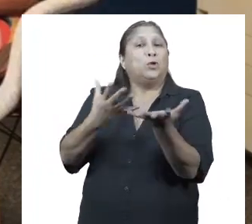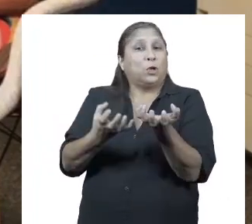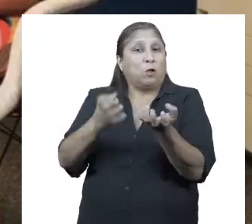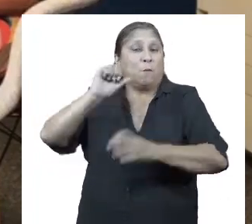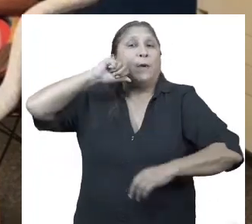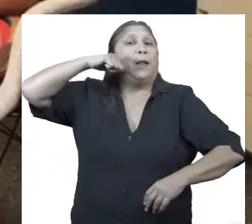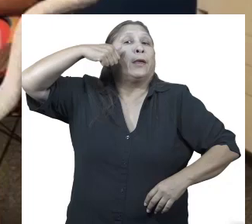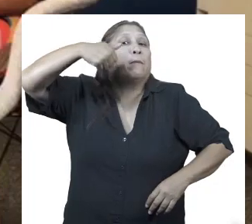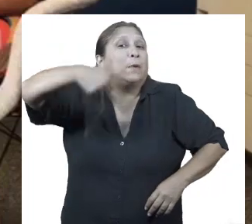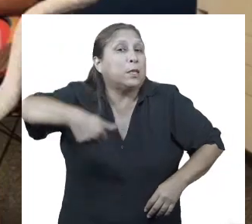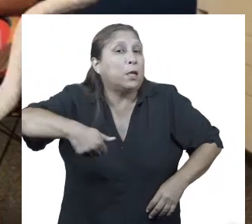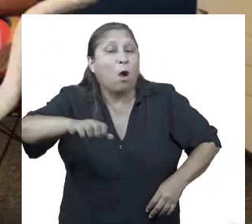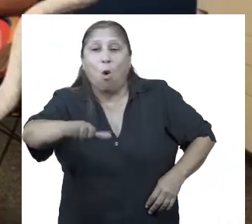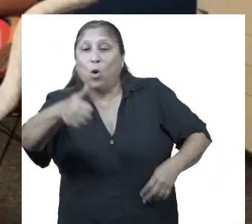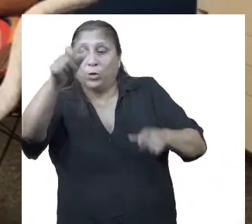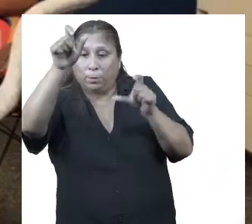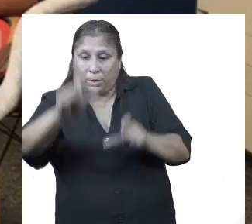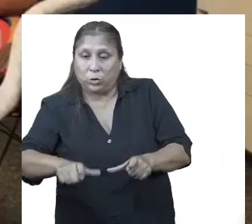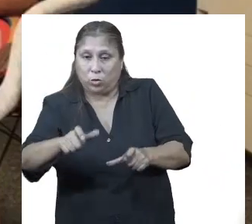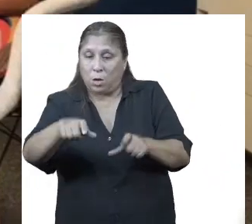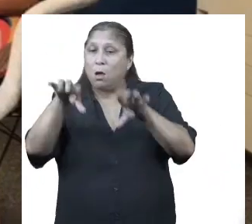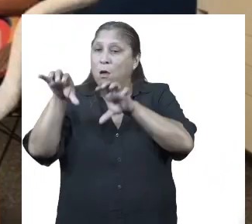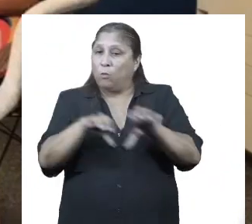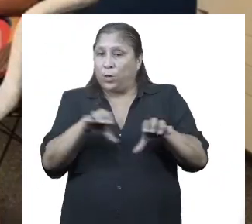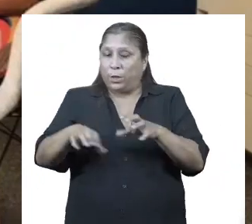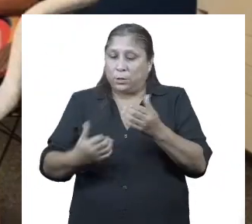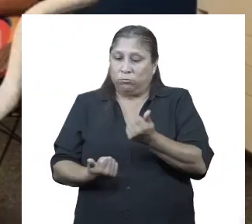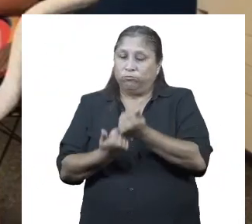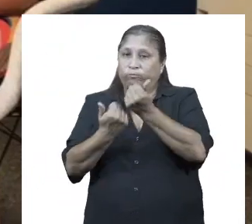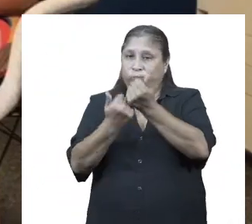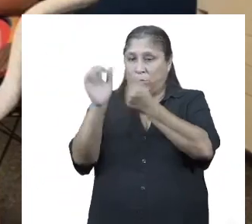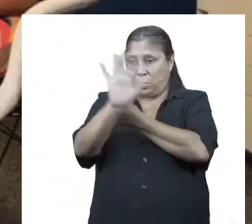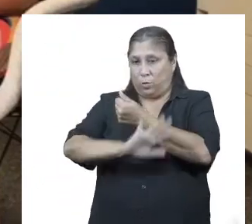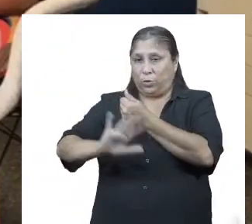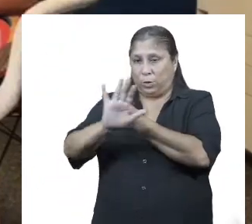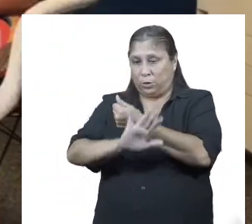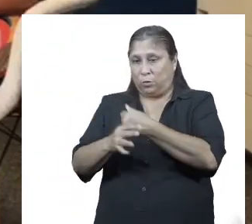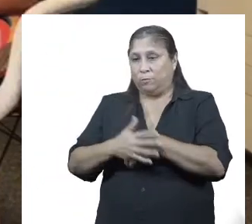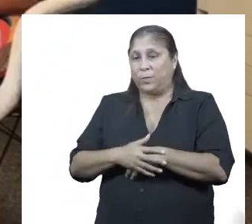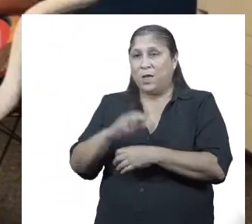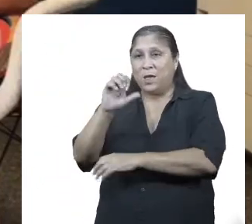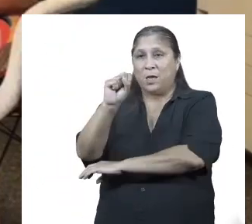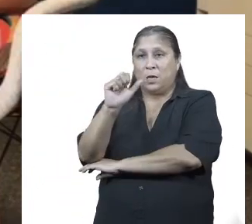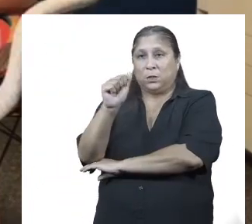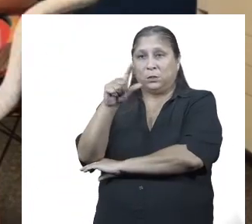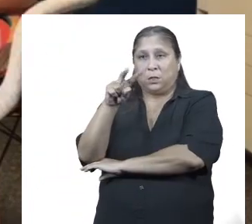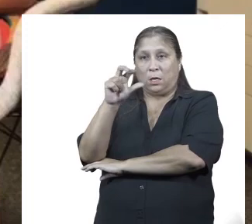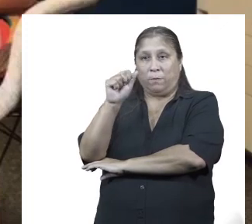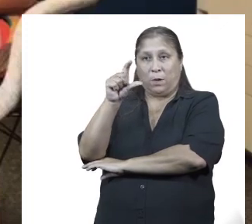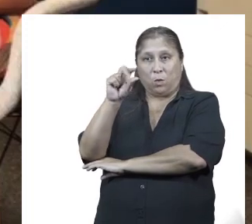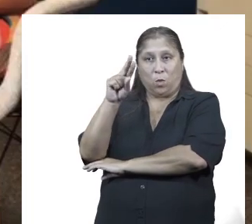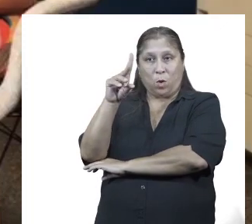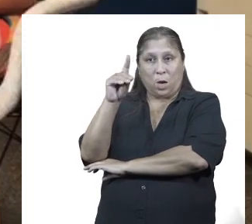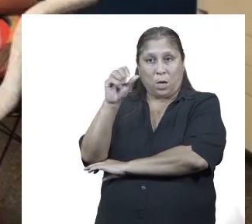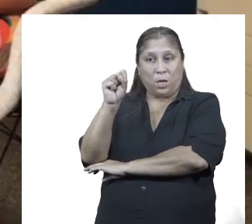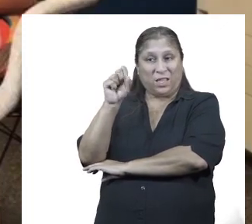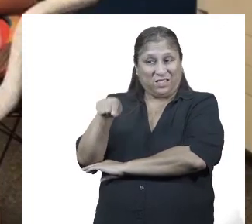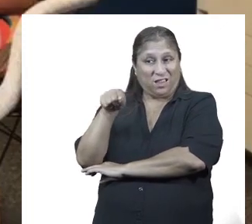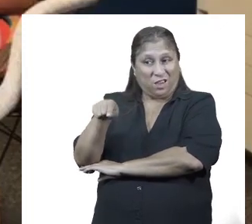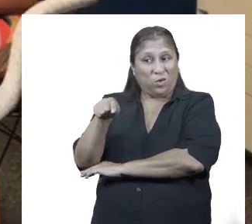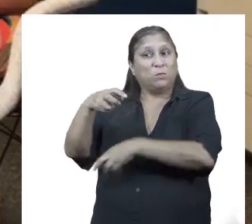día de mañana pueda ser efectivizado a través de los apoyos y salvaguardas. Las salvaguardas son mecanismos que van a